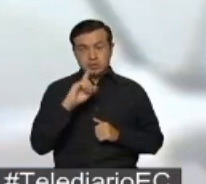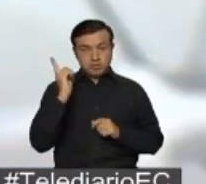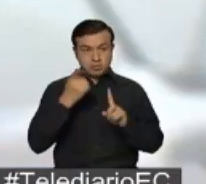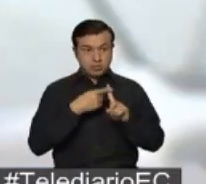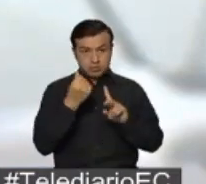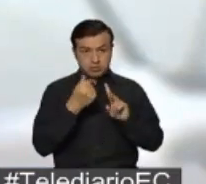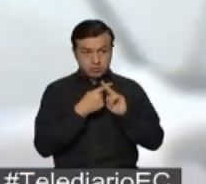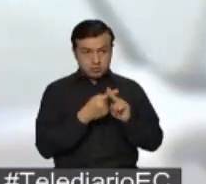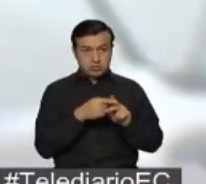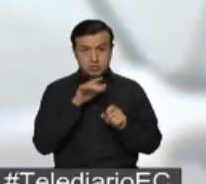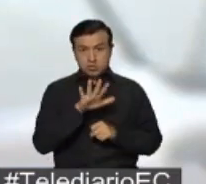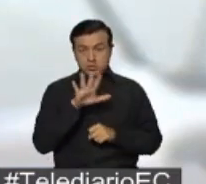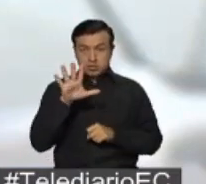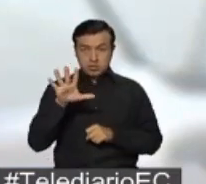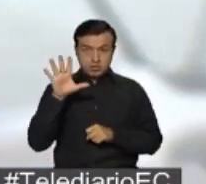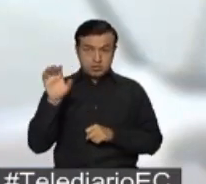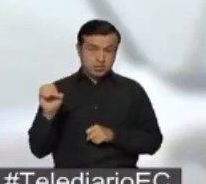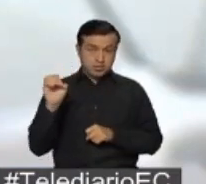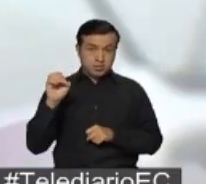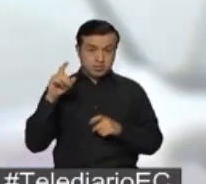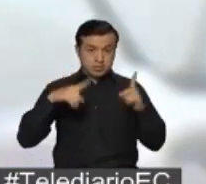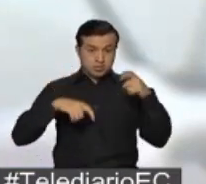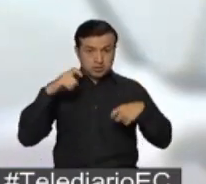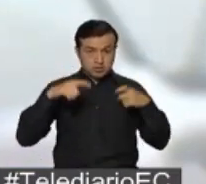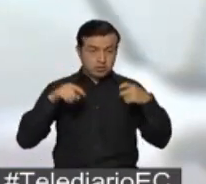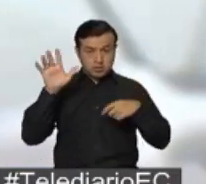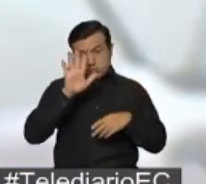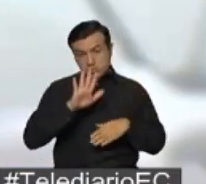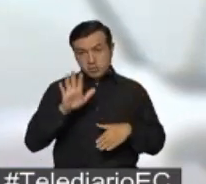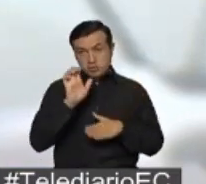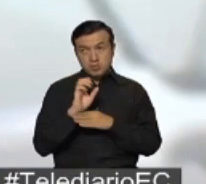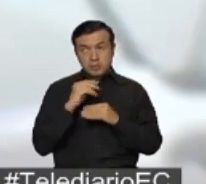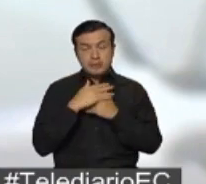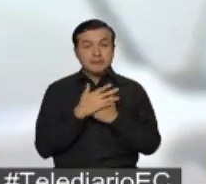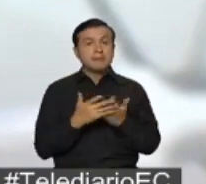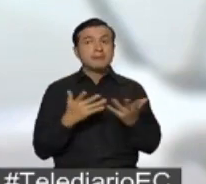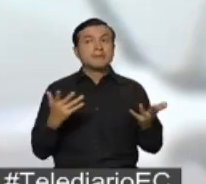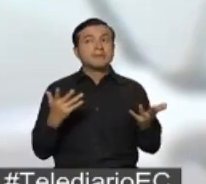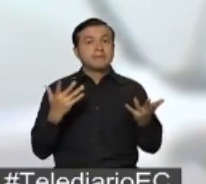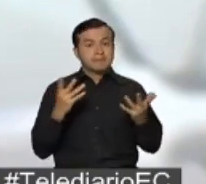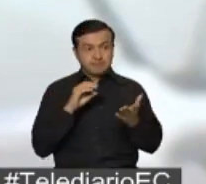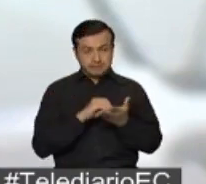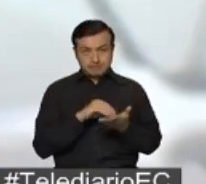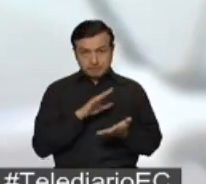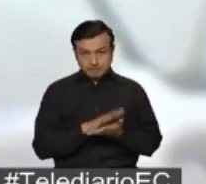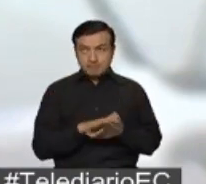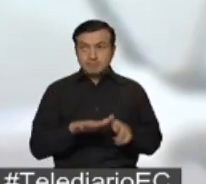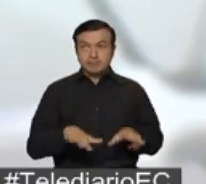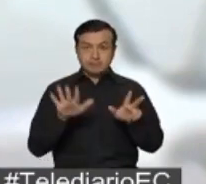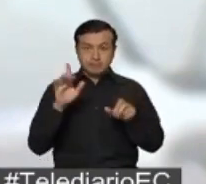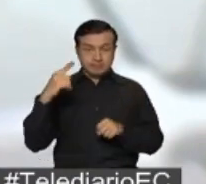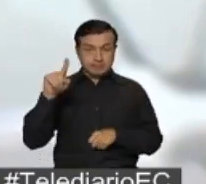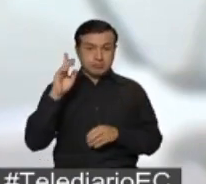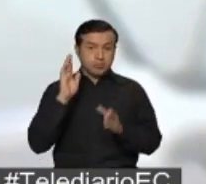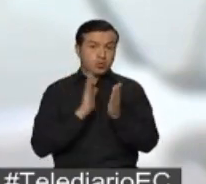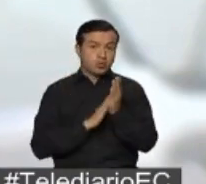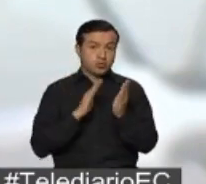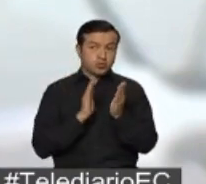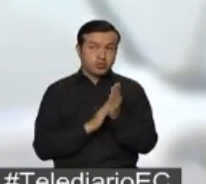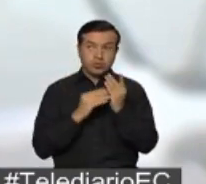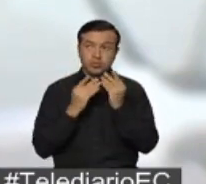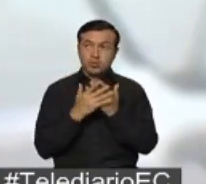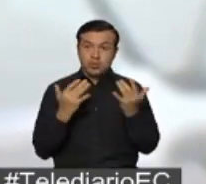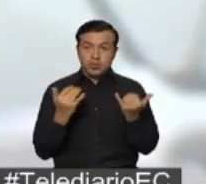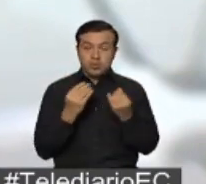esta es 550 cooperativas que existen a nivel nacional y que incorporan a 8 millones de socios en